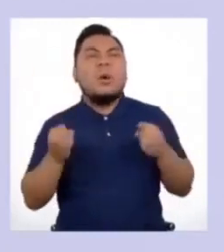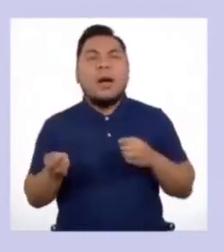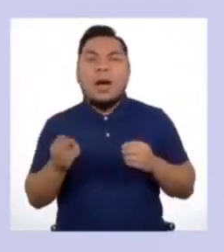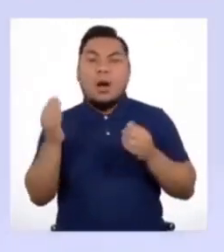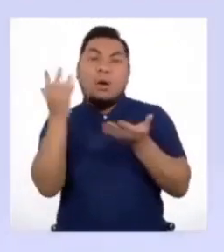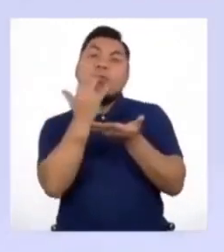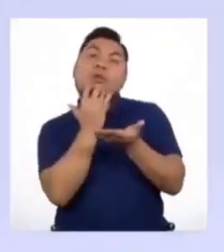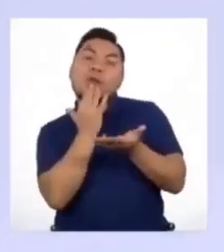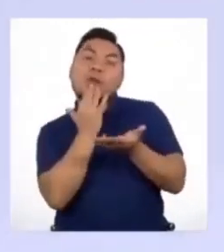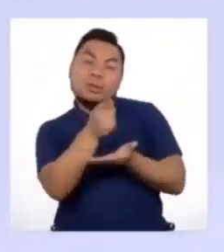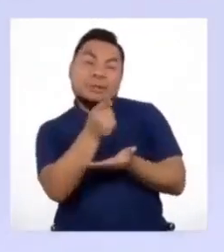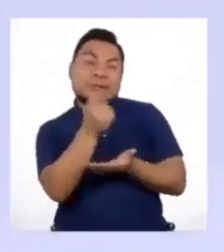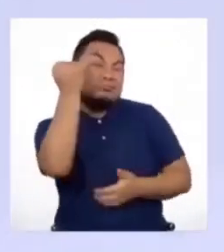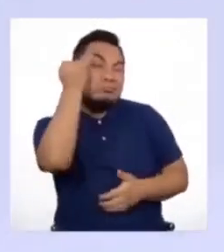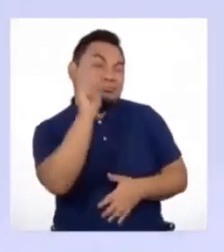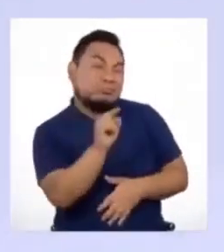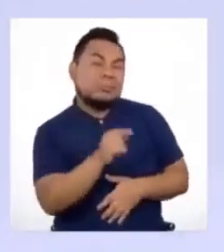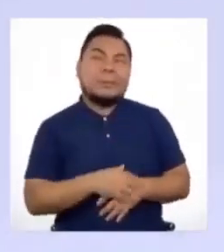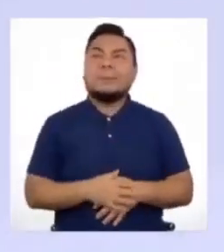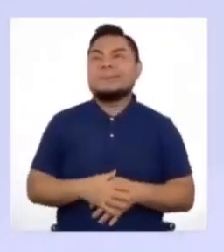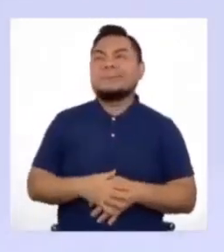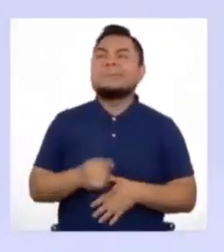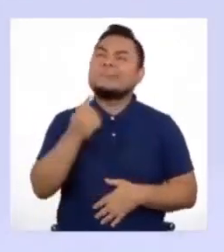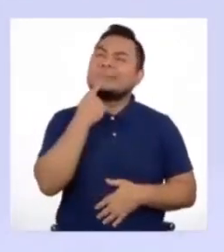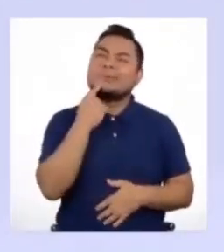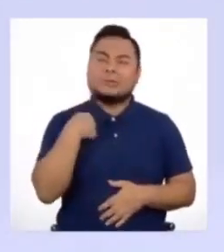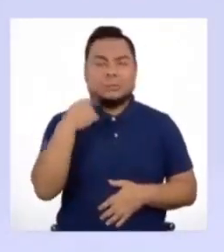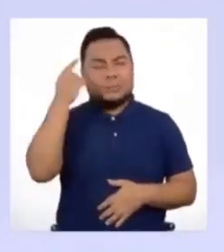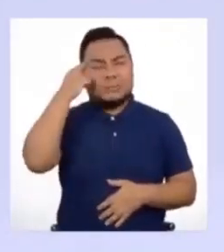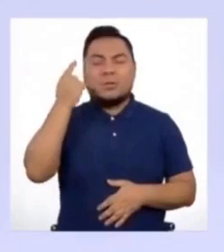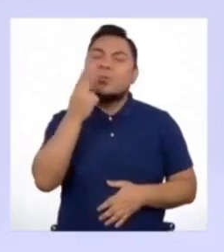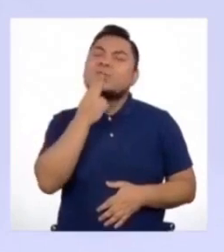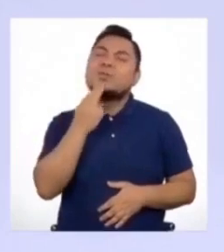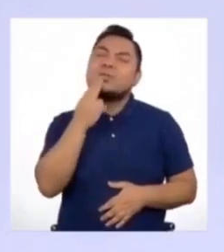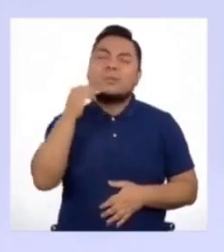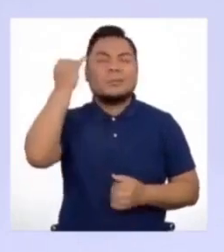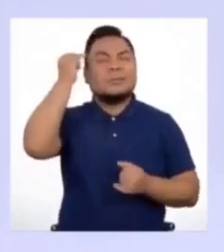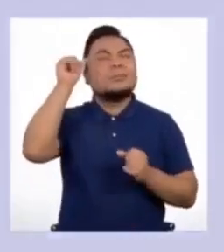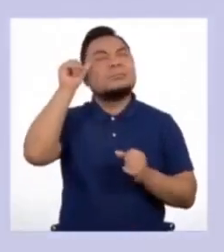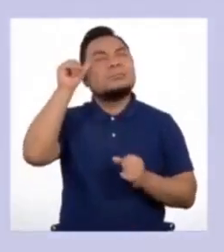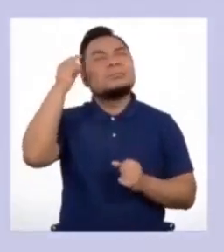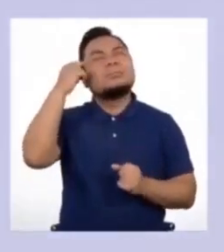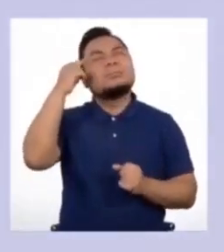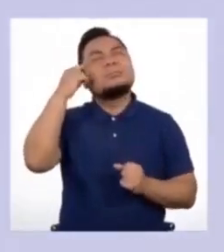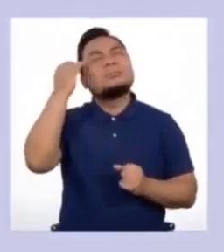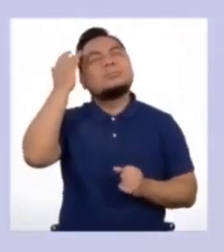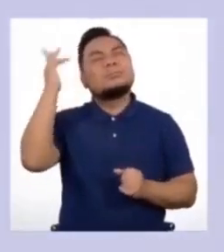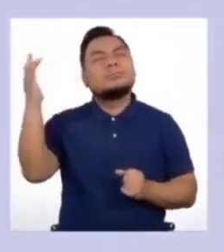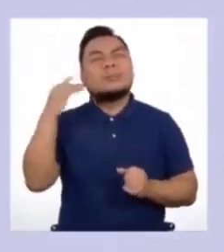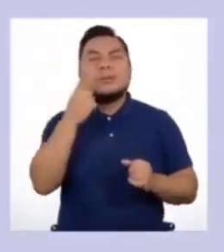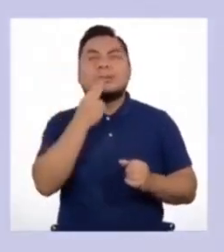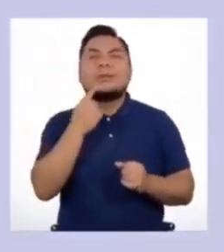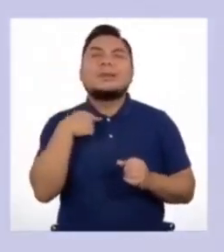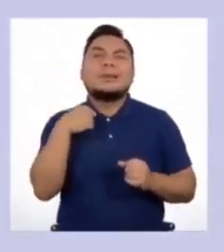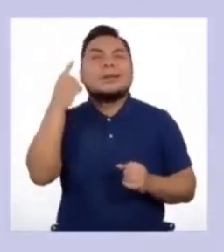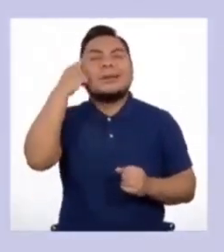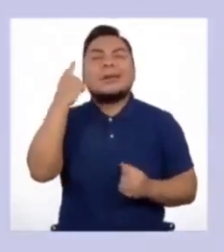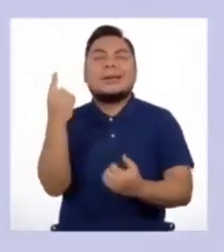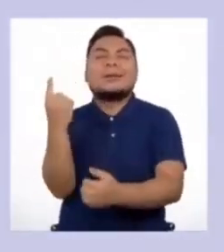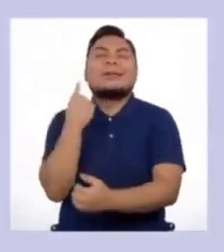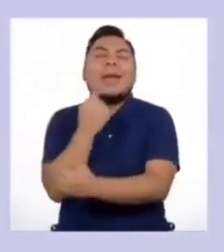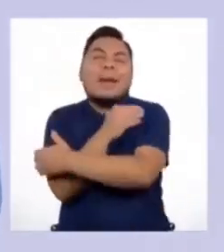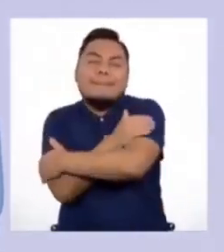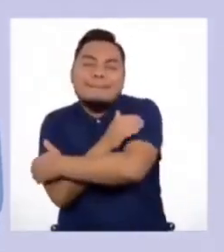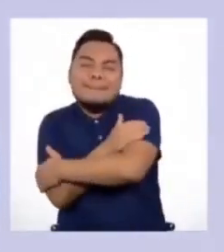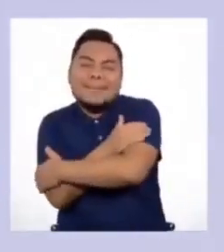colores? Bueno, si yo recuerdo la ternura, me imagino el abrazo de mi mamá, de